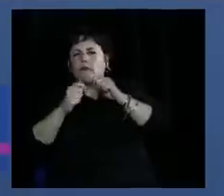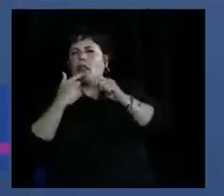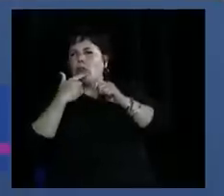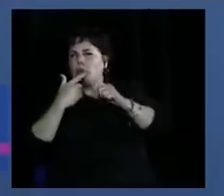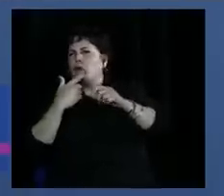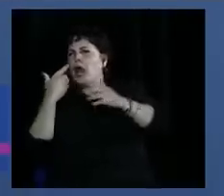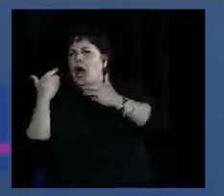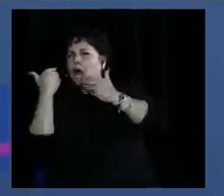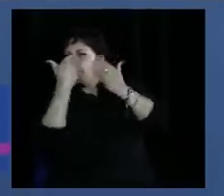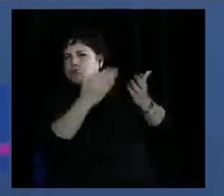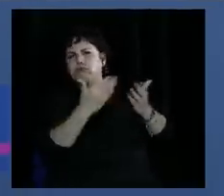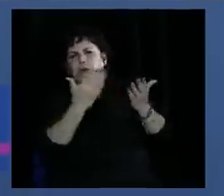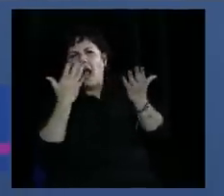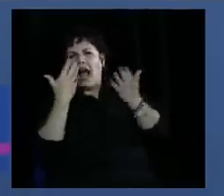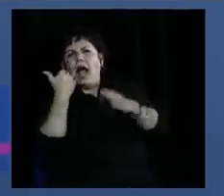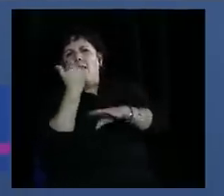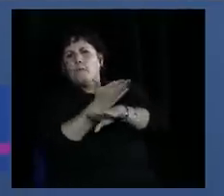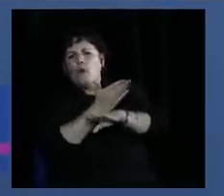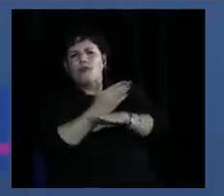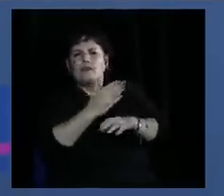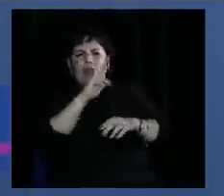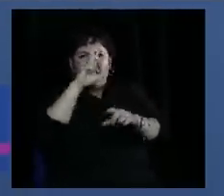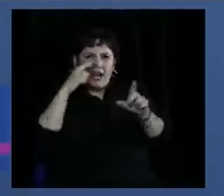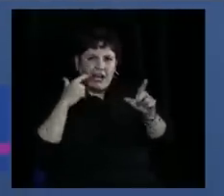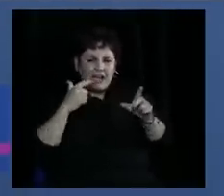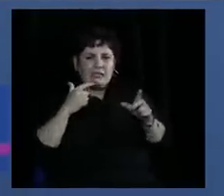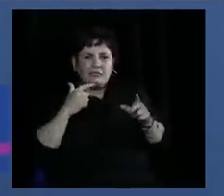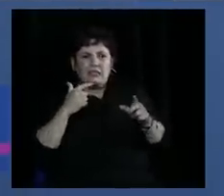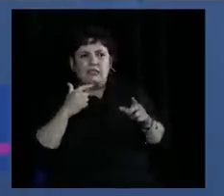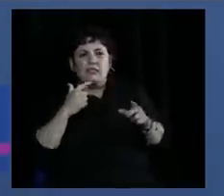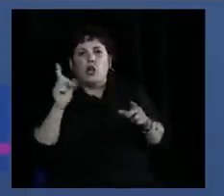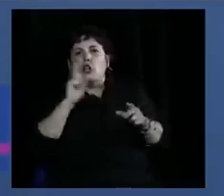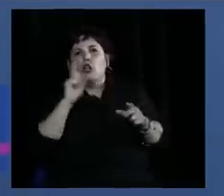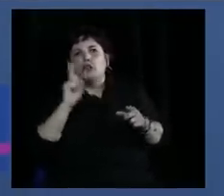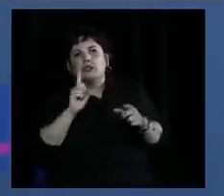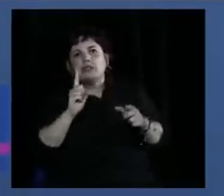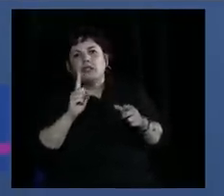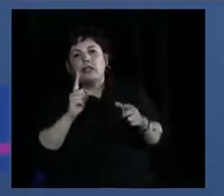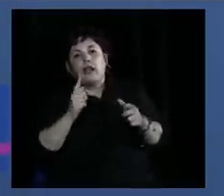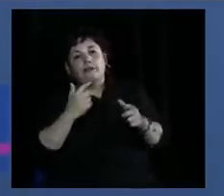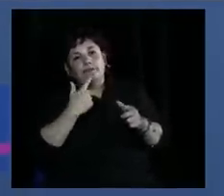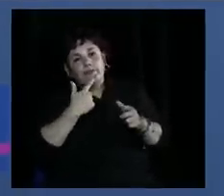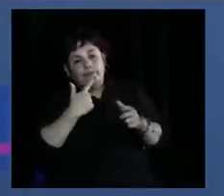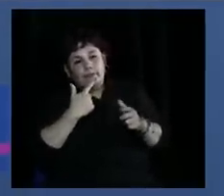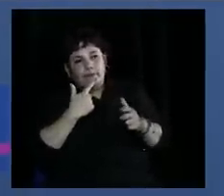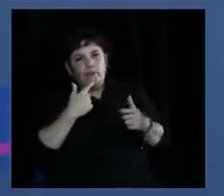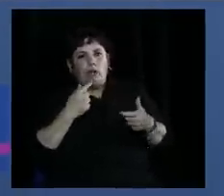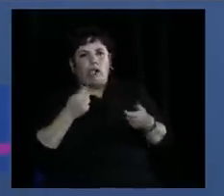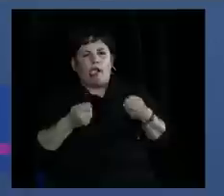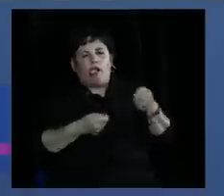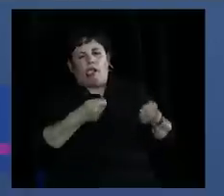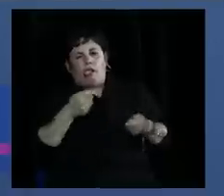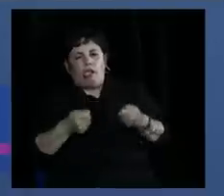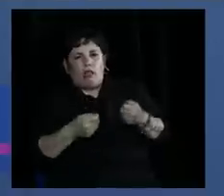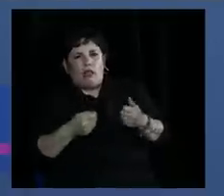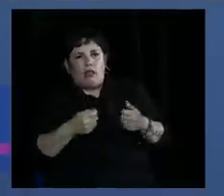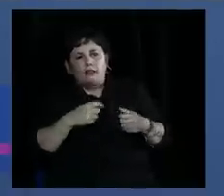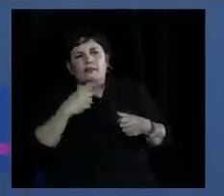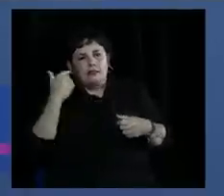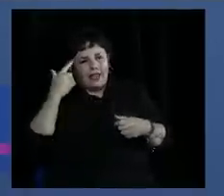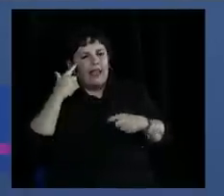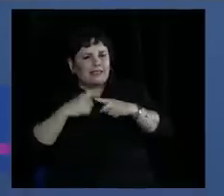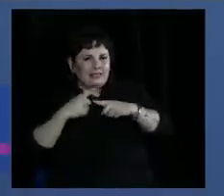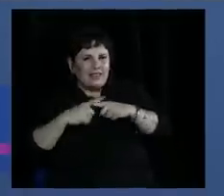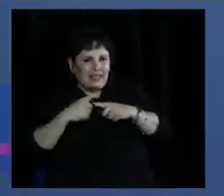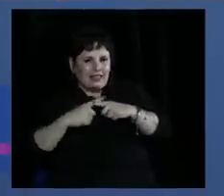presidente, pese a que no su política, no sean artefactos truchadas, sí, que han existido, lo sabemos porque